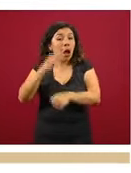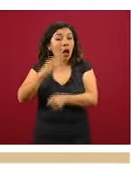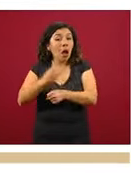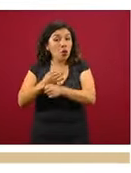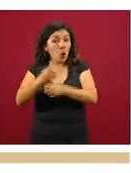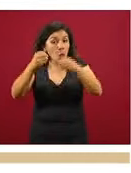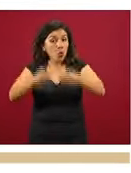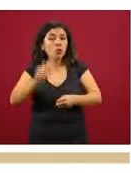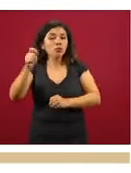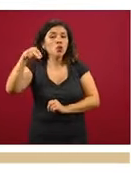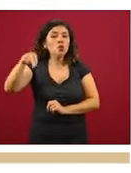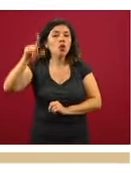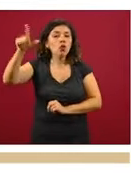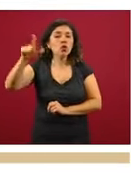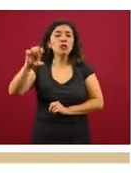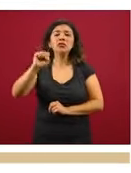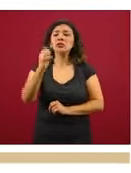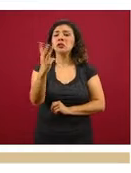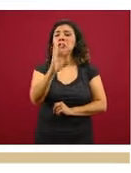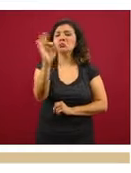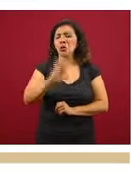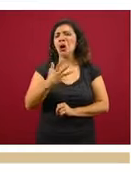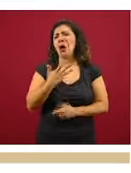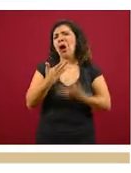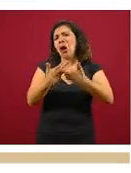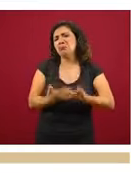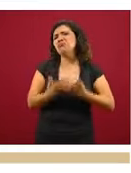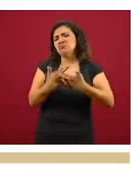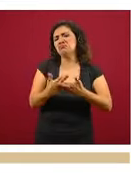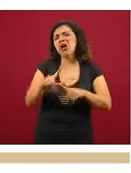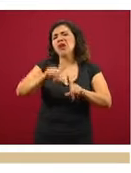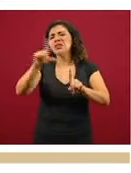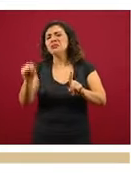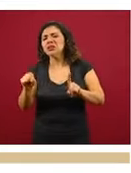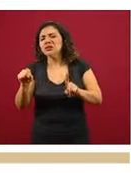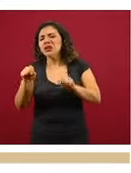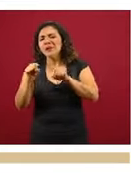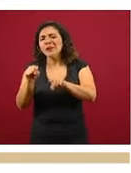ocupación tendría es Nuevo León con 63%, y seguida de